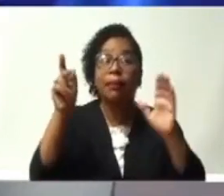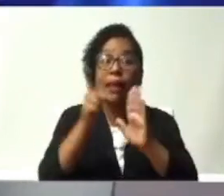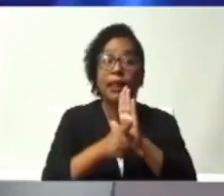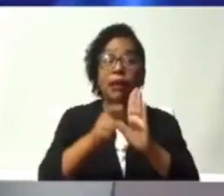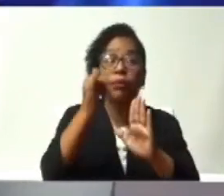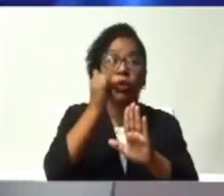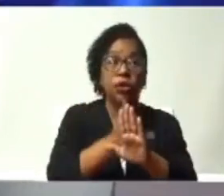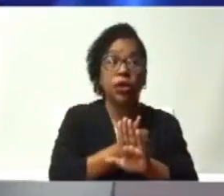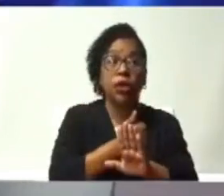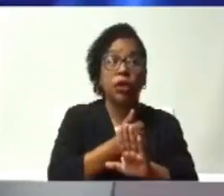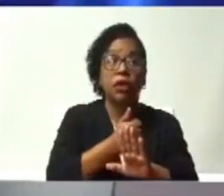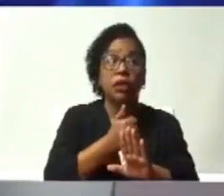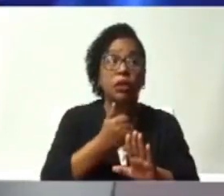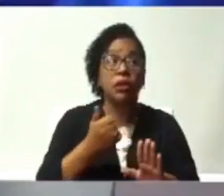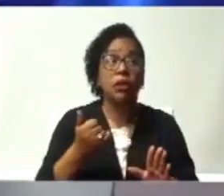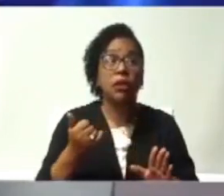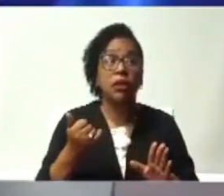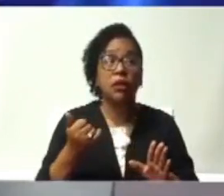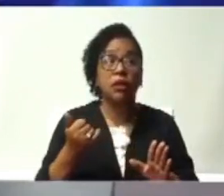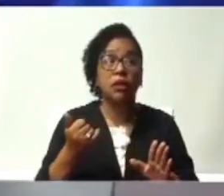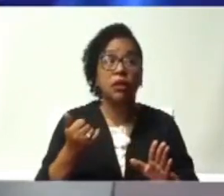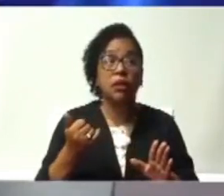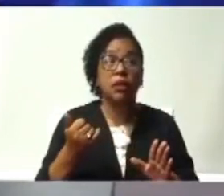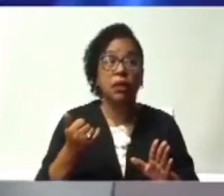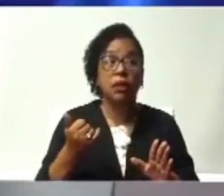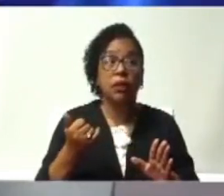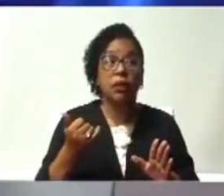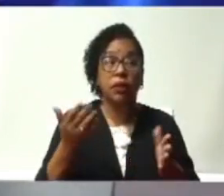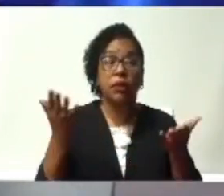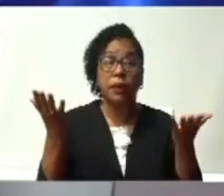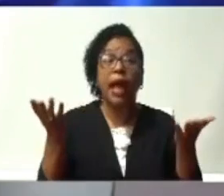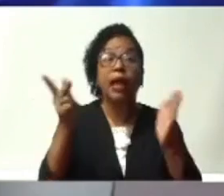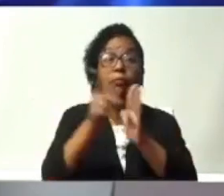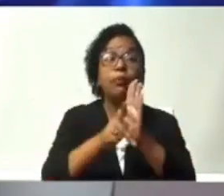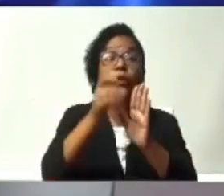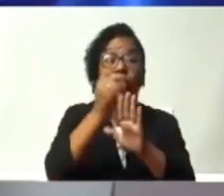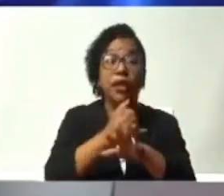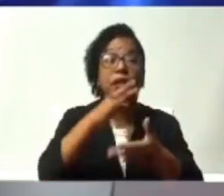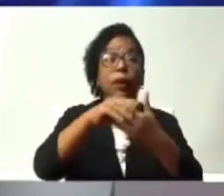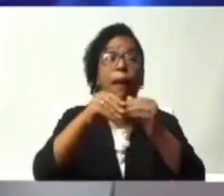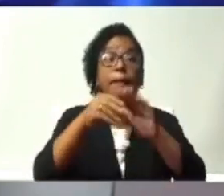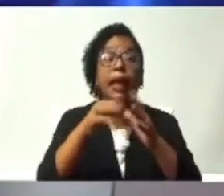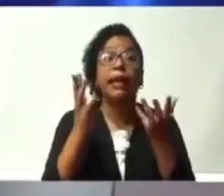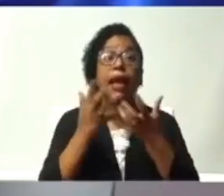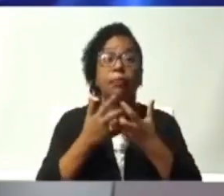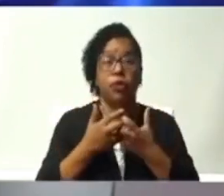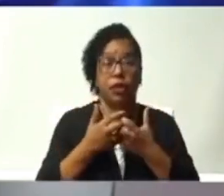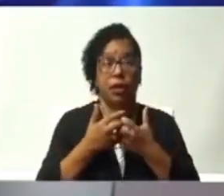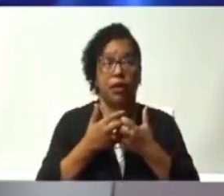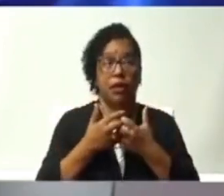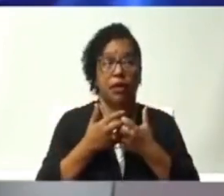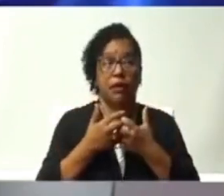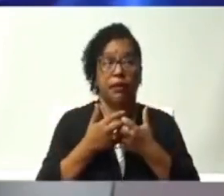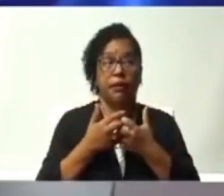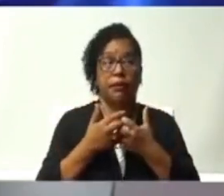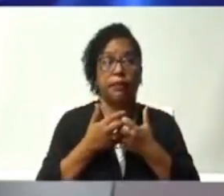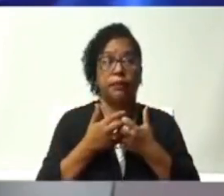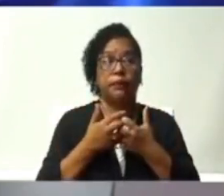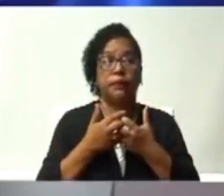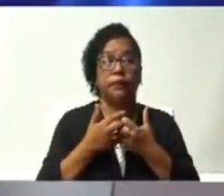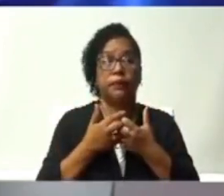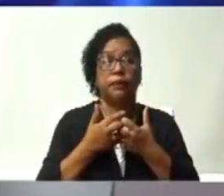Favor. No, no, una de si dos, no tiene o me deja concluir con lo que estoy diciendo orden, o me siento, presidenta.